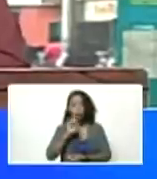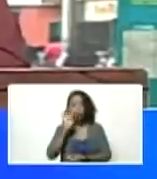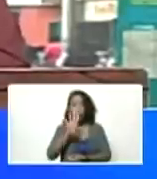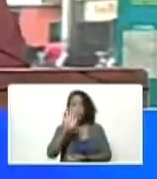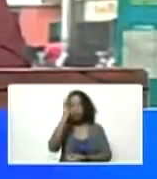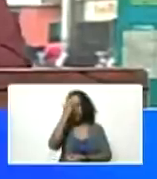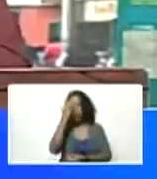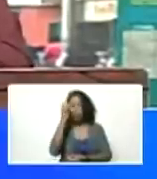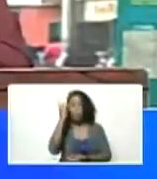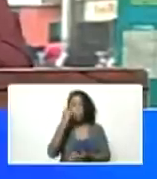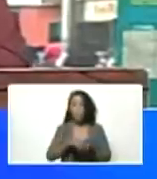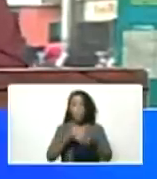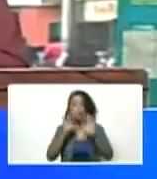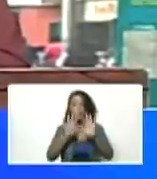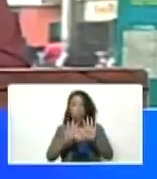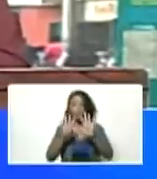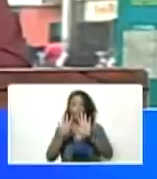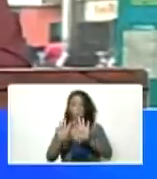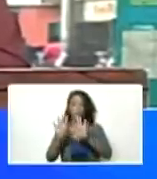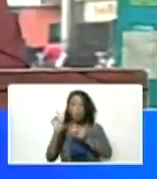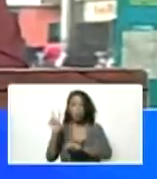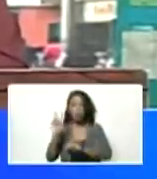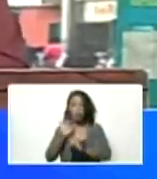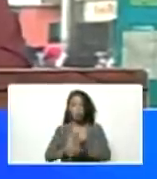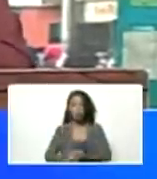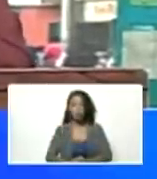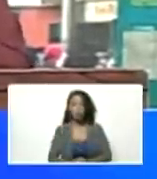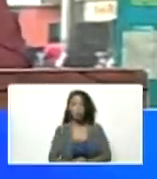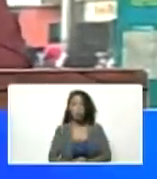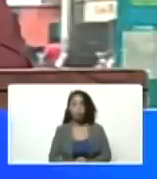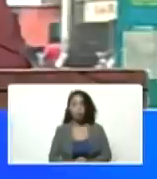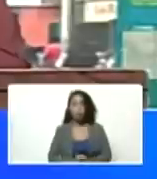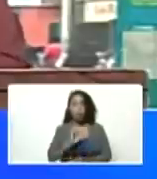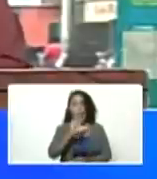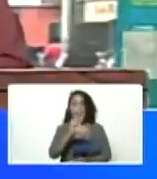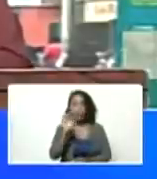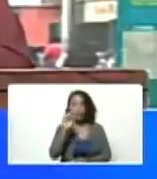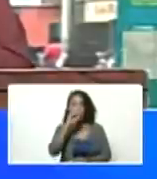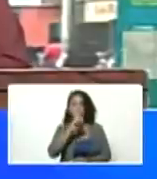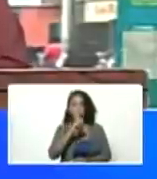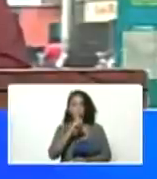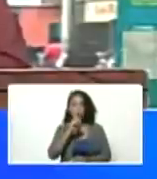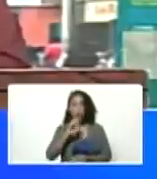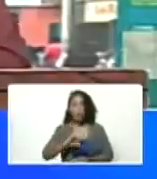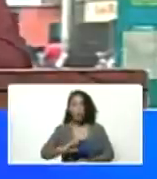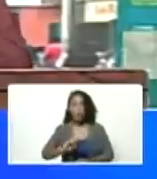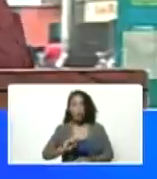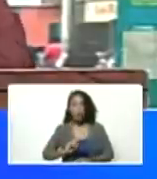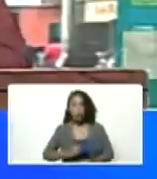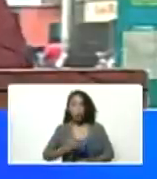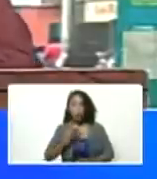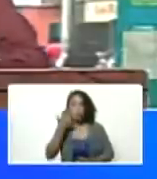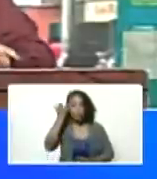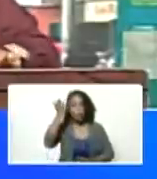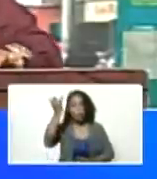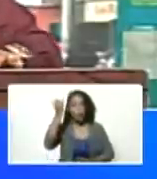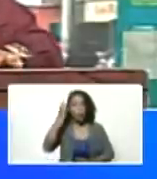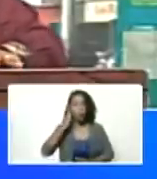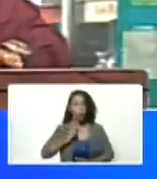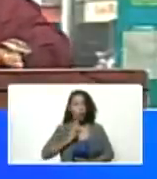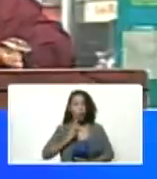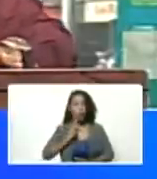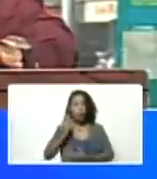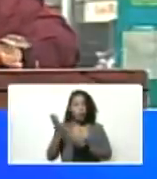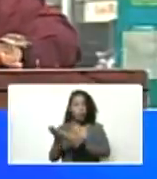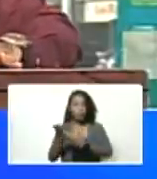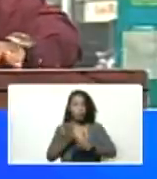4 de febrero de 1992, a 30 años de la resurrección del ideal bolivariano,